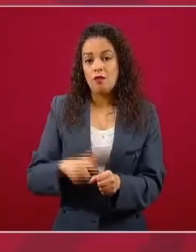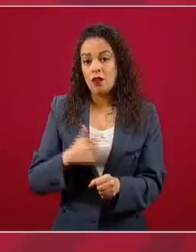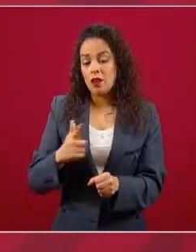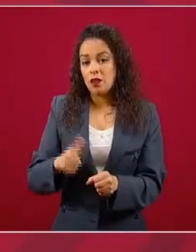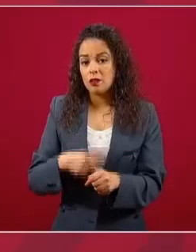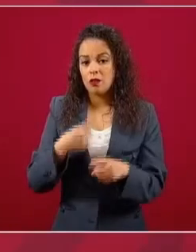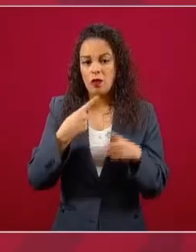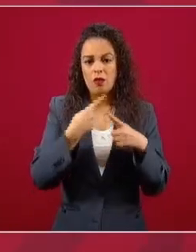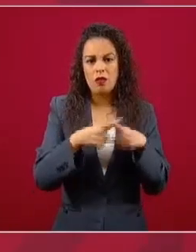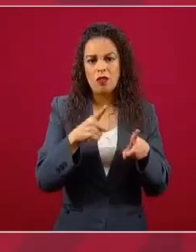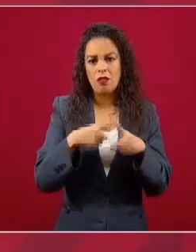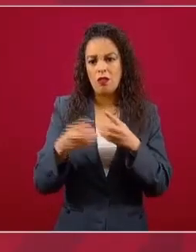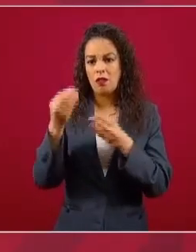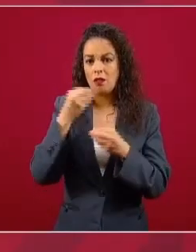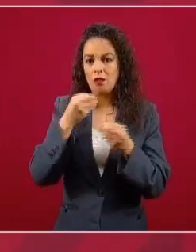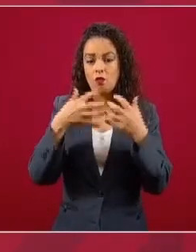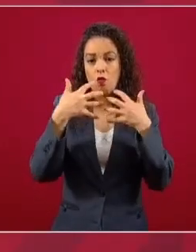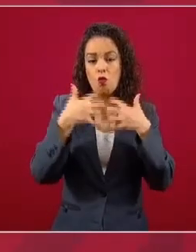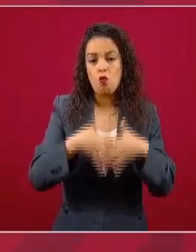industrializados,